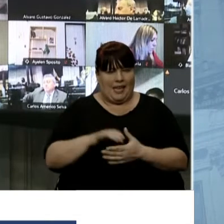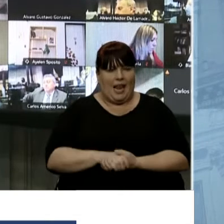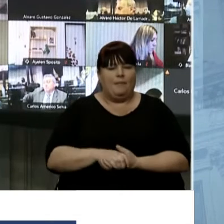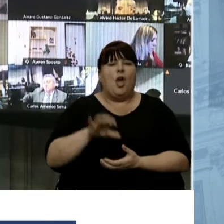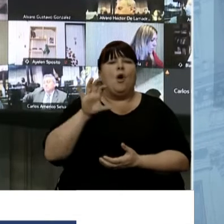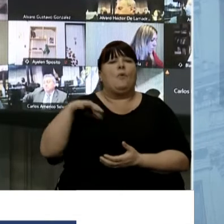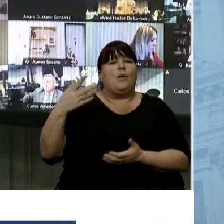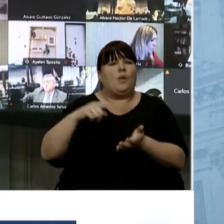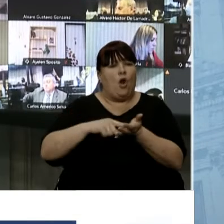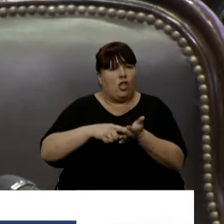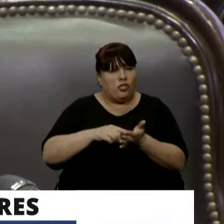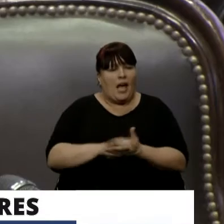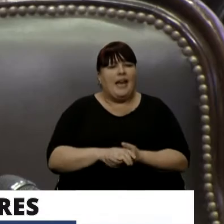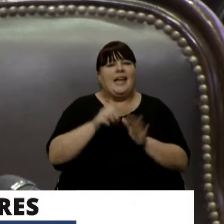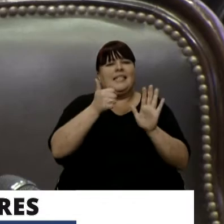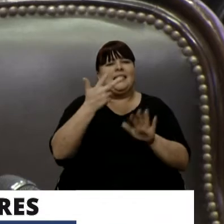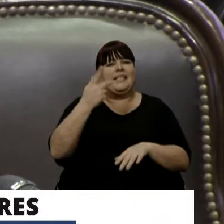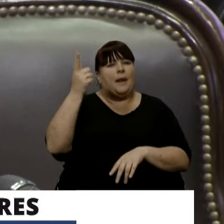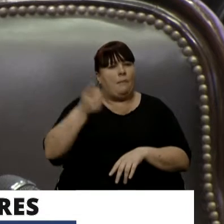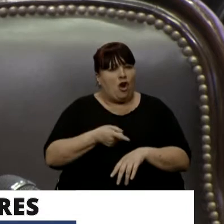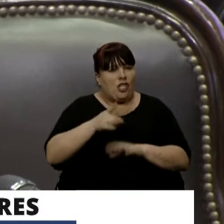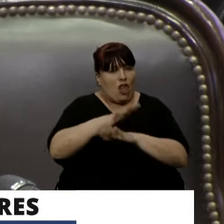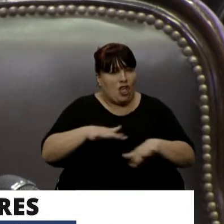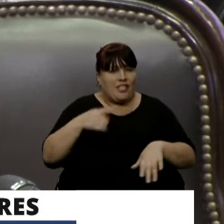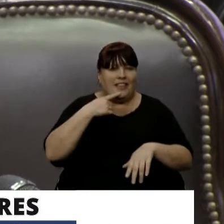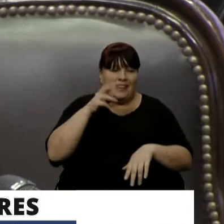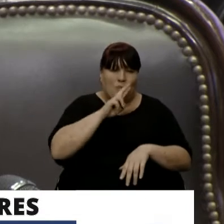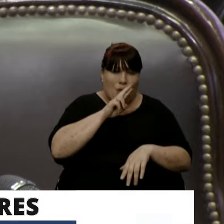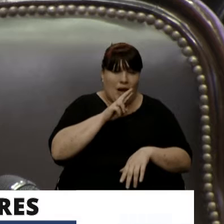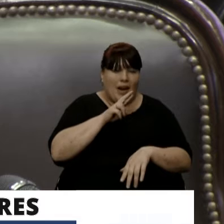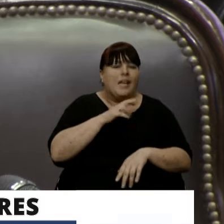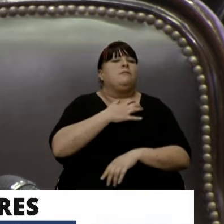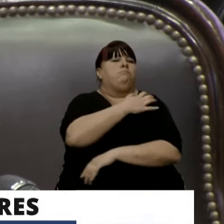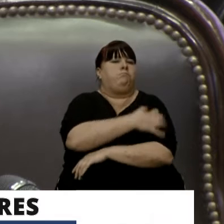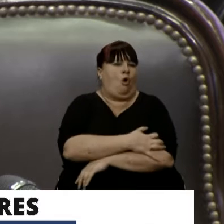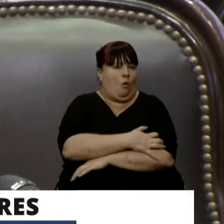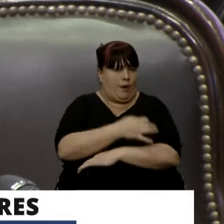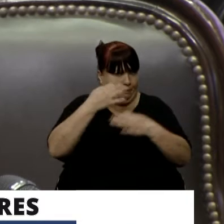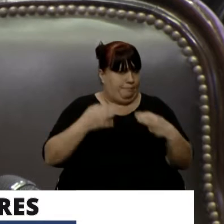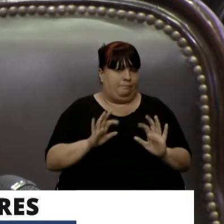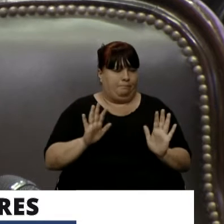En la provincia de Buenos Aires, el 63% de los niños y las niñas son